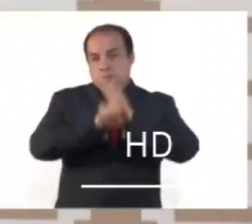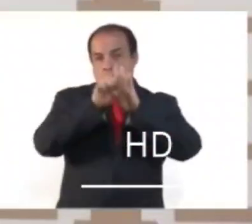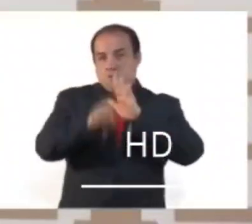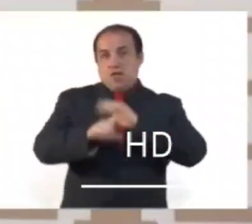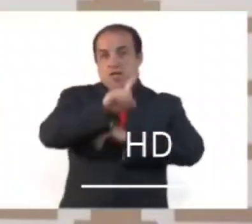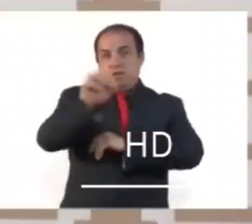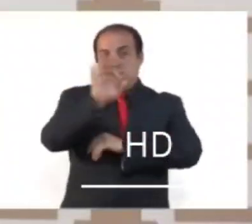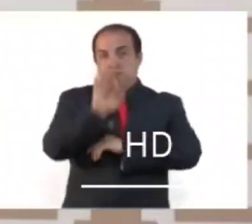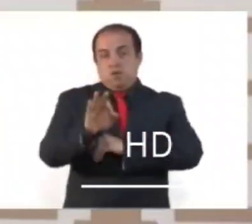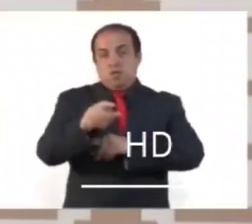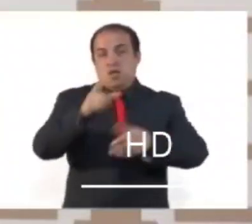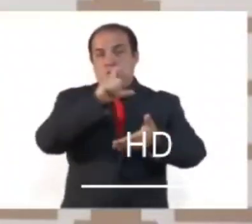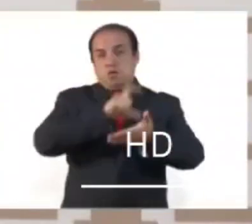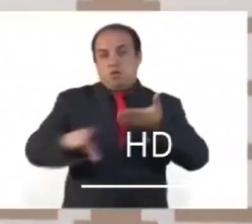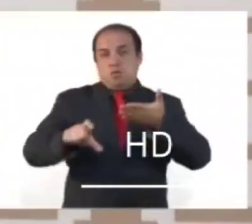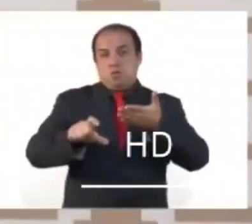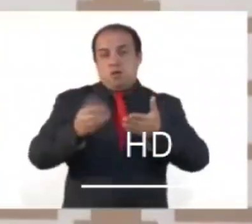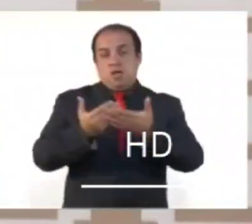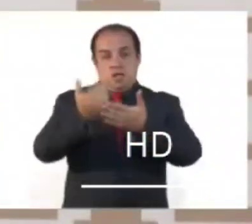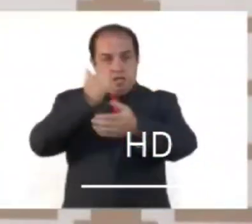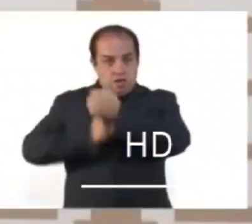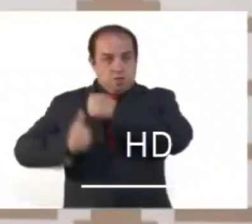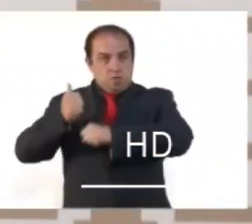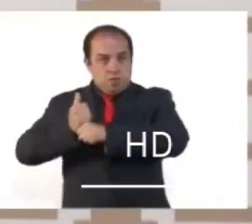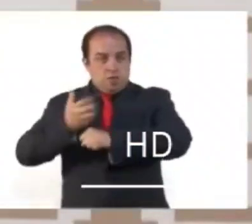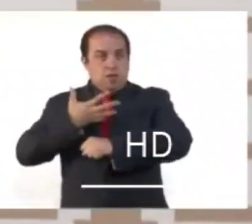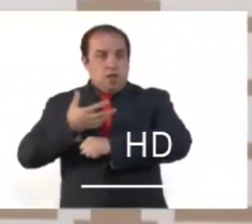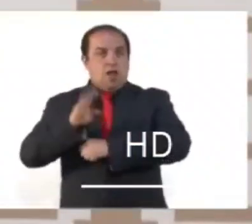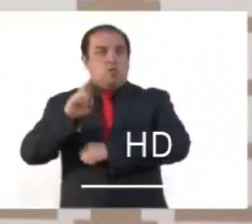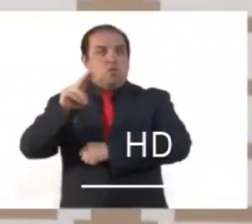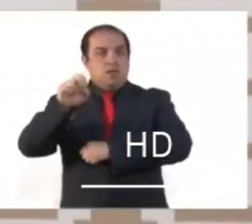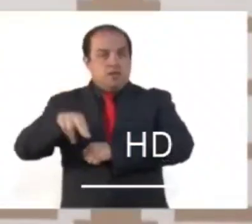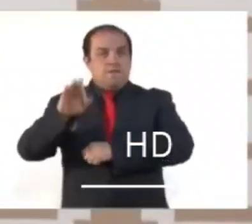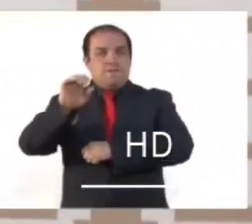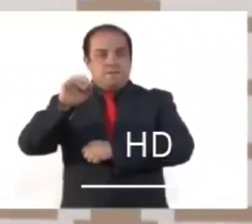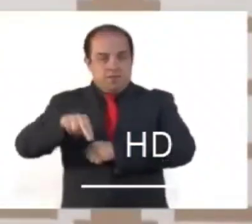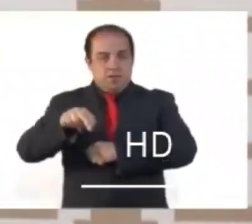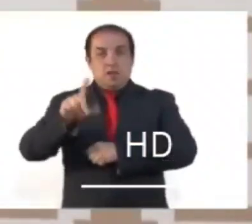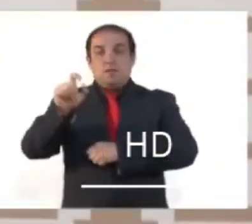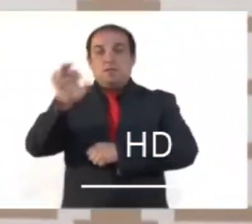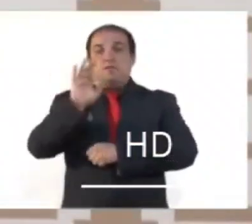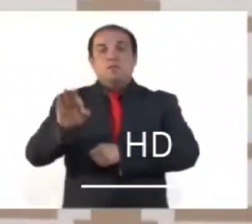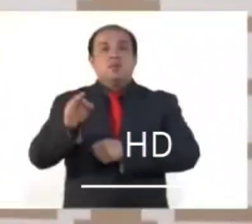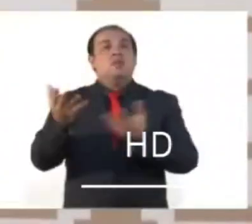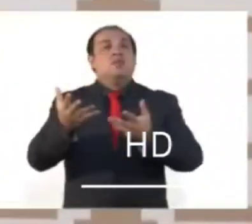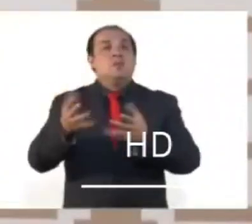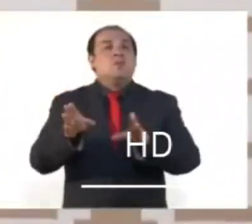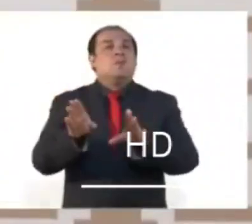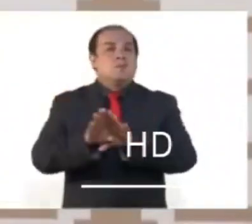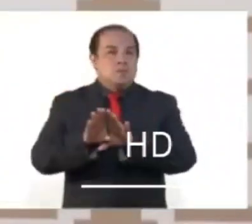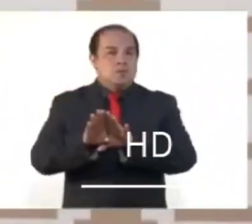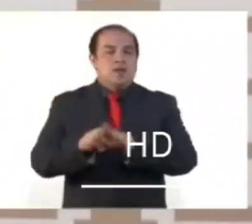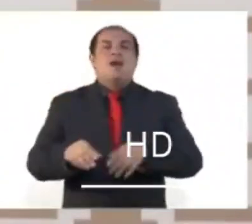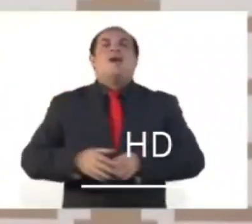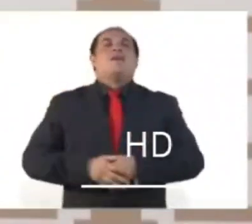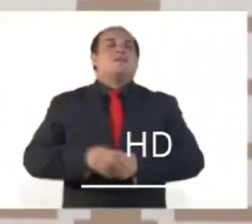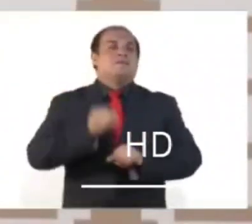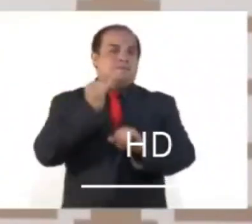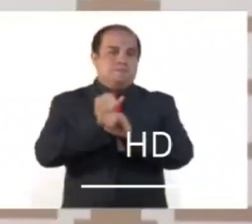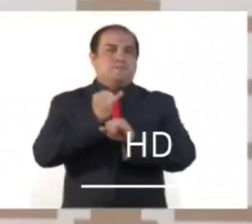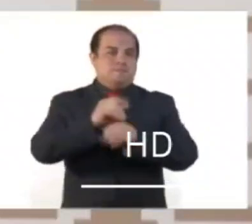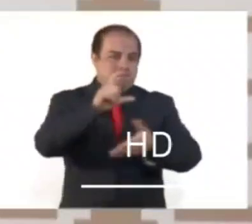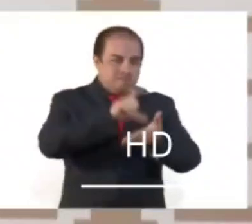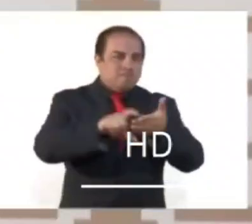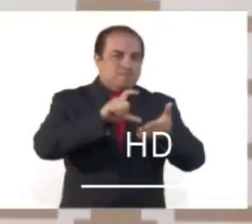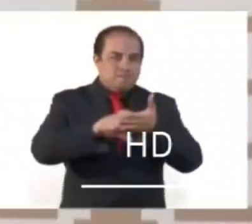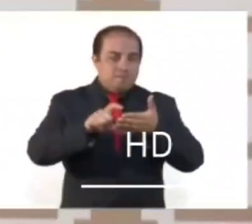de las compras que hubo en el Buen Fin el año pasado, el 20% ya fueron compras digitales y esto va a ir incrementándose.